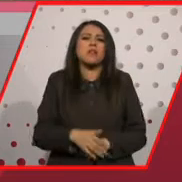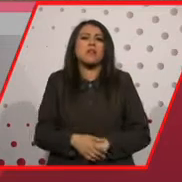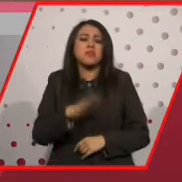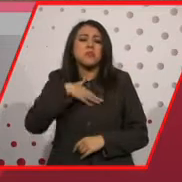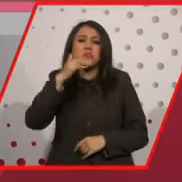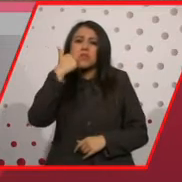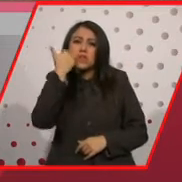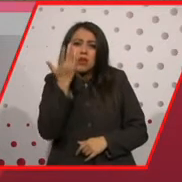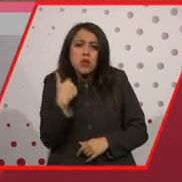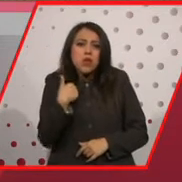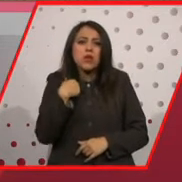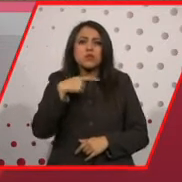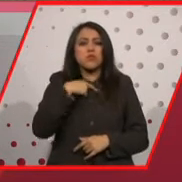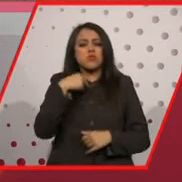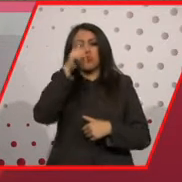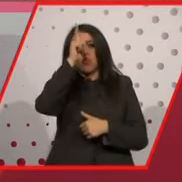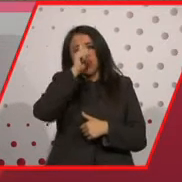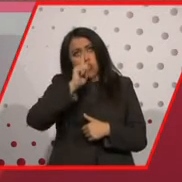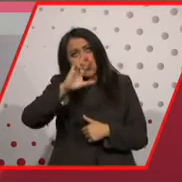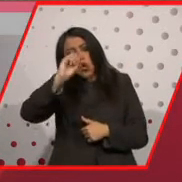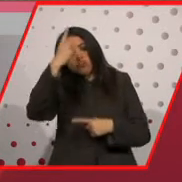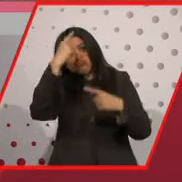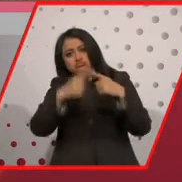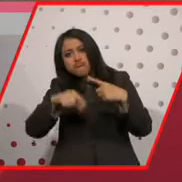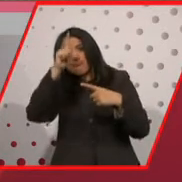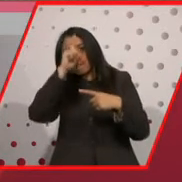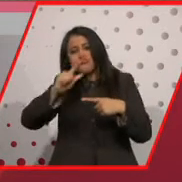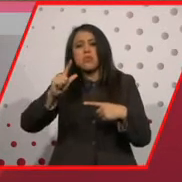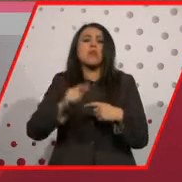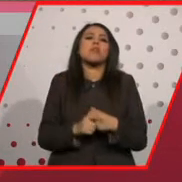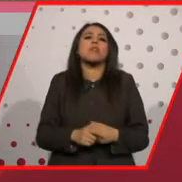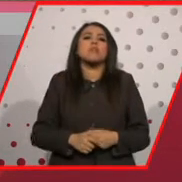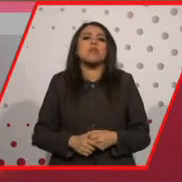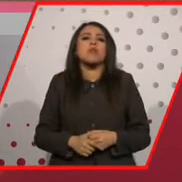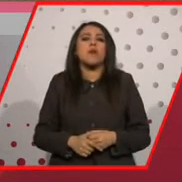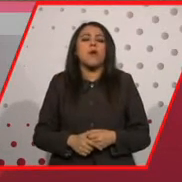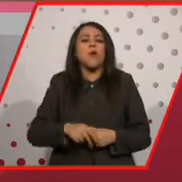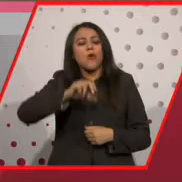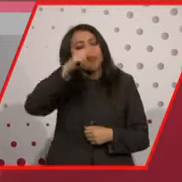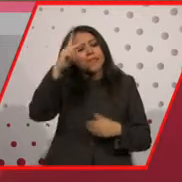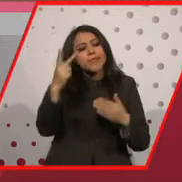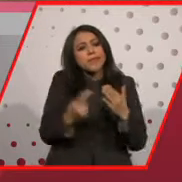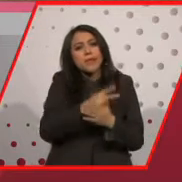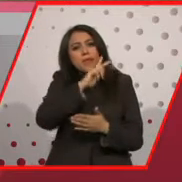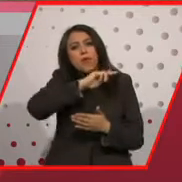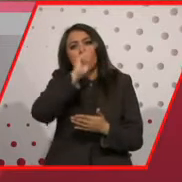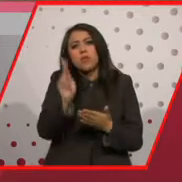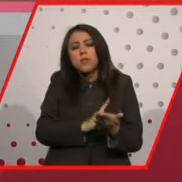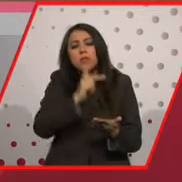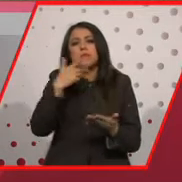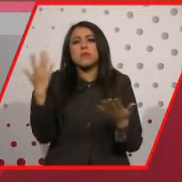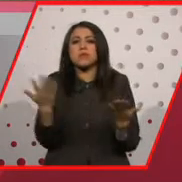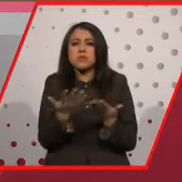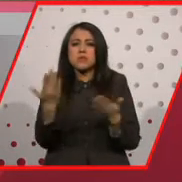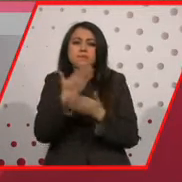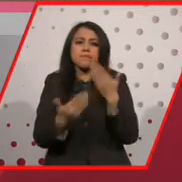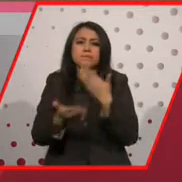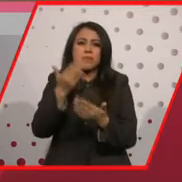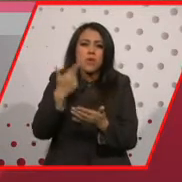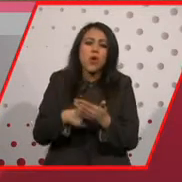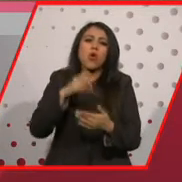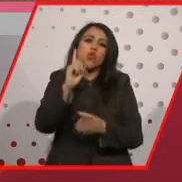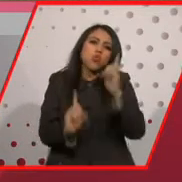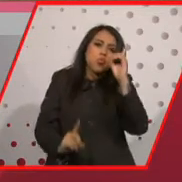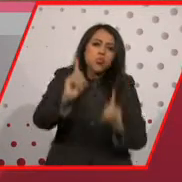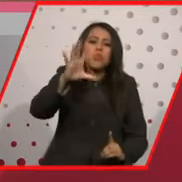una instalación, una desinstalación porque no pagó, un retomar el servicio, alguna duda, nos llegó muy caro el